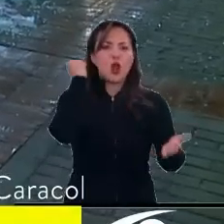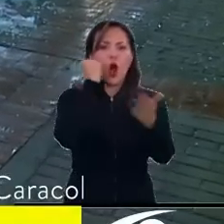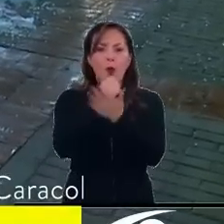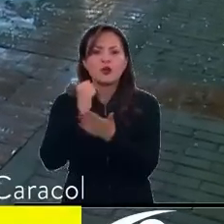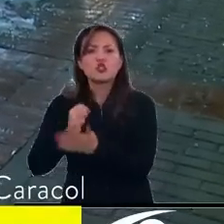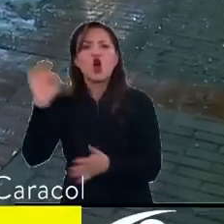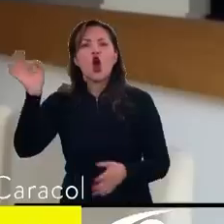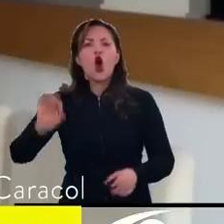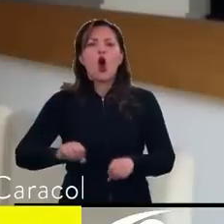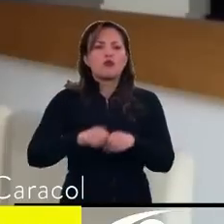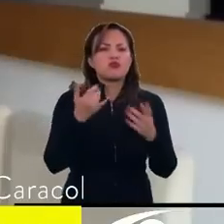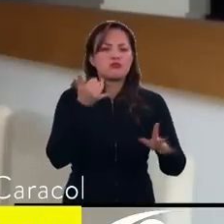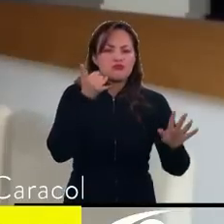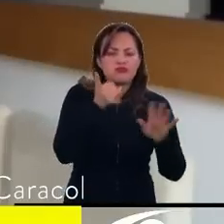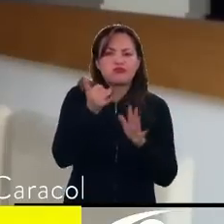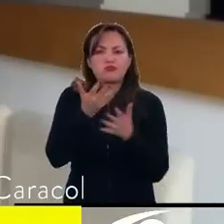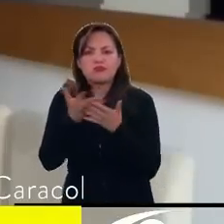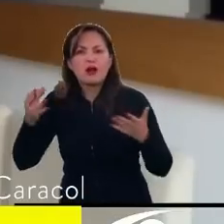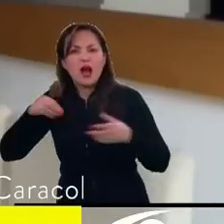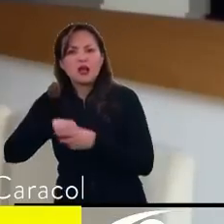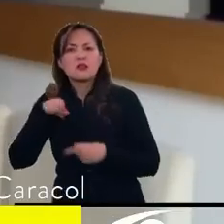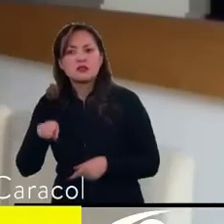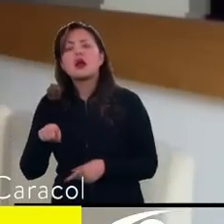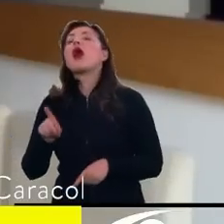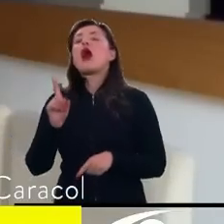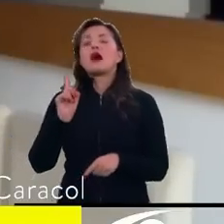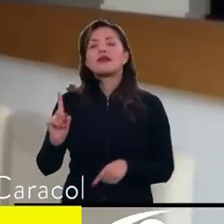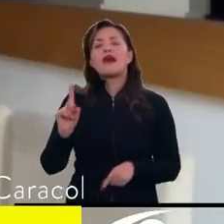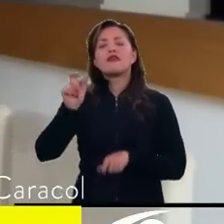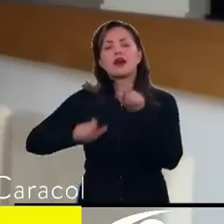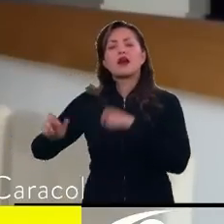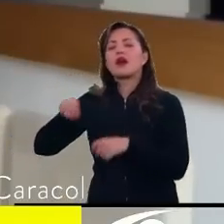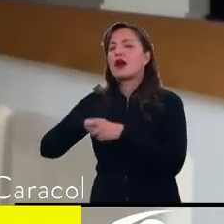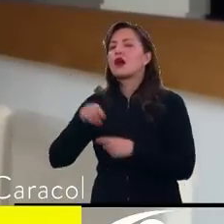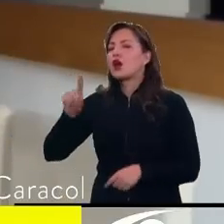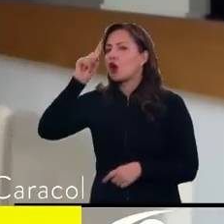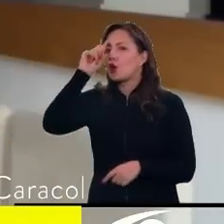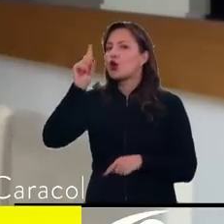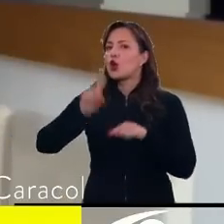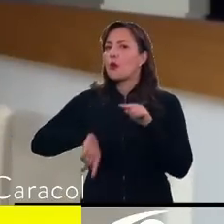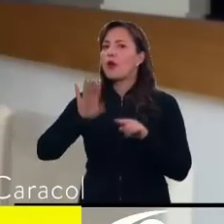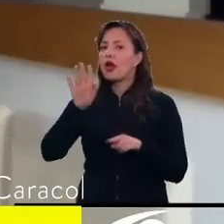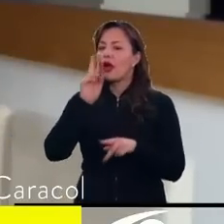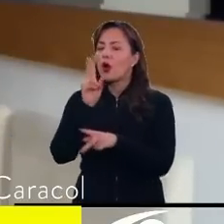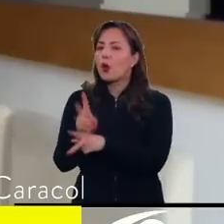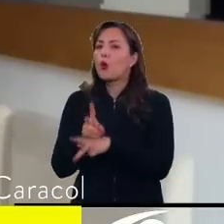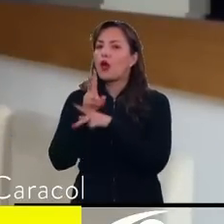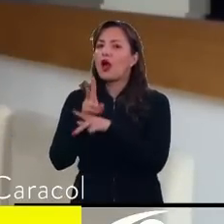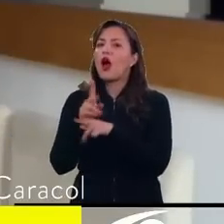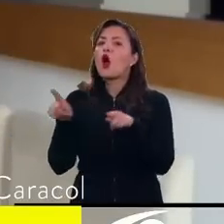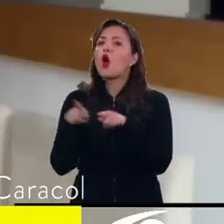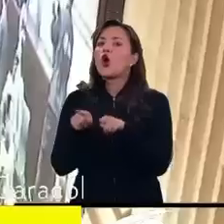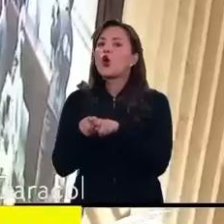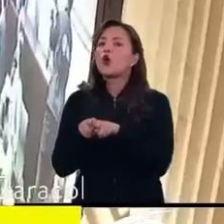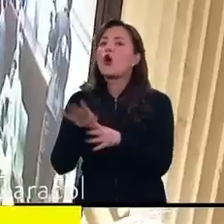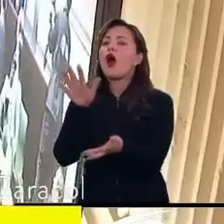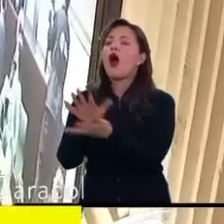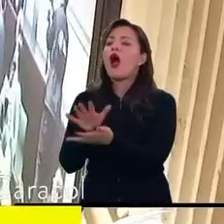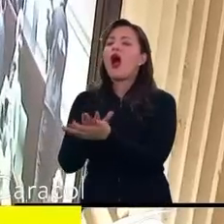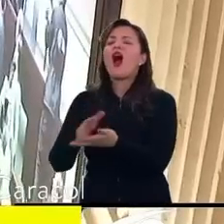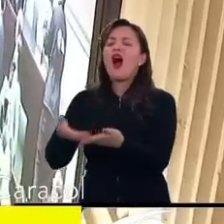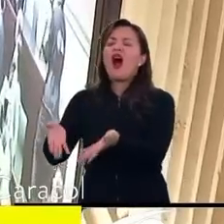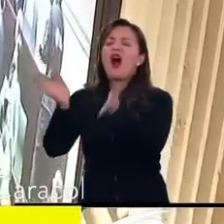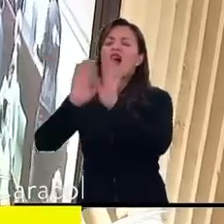las violaciones sexuales. El gobierno tiene que tener muchísimo cuidado de no cruzar la línea de la impunidad y dar un mal mensaje al